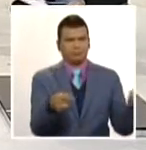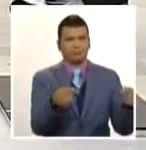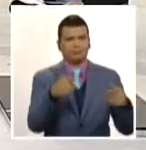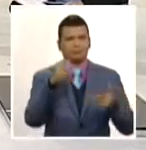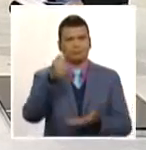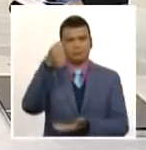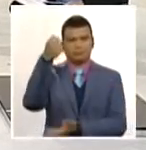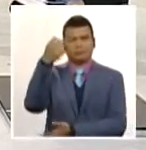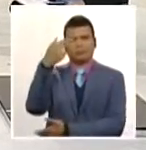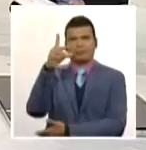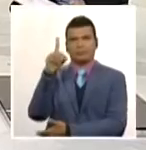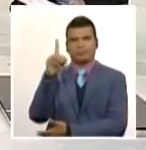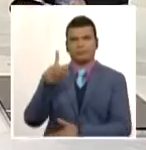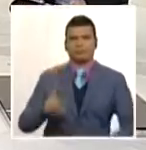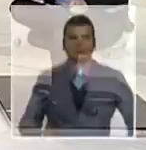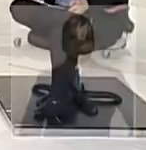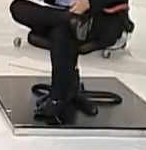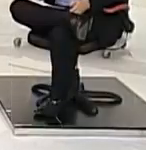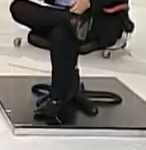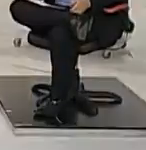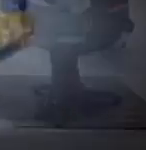más Economía HD.